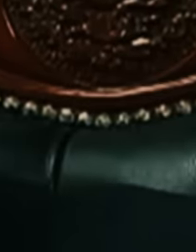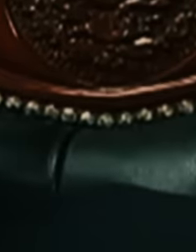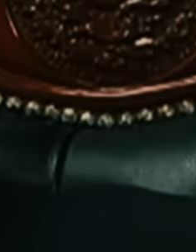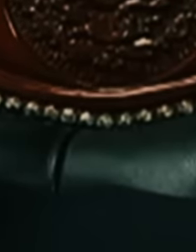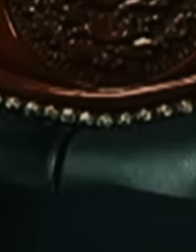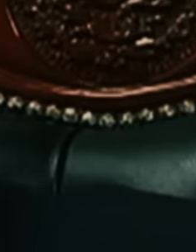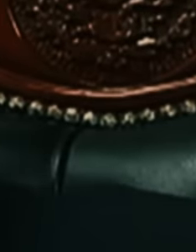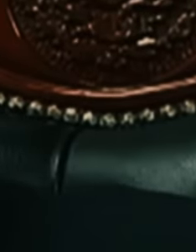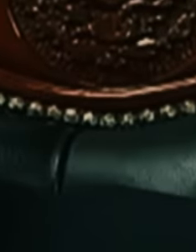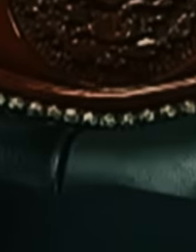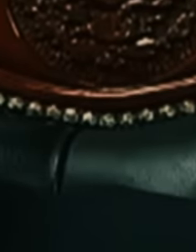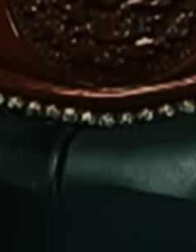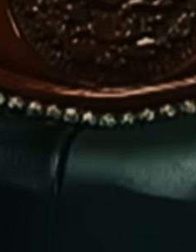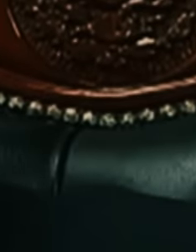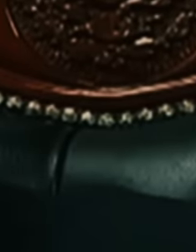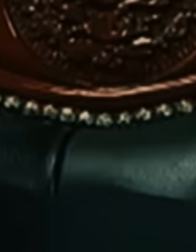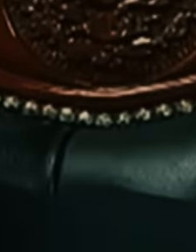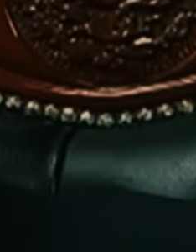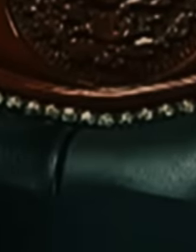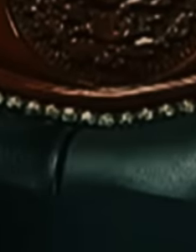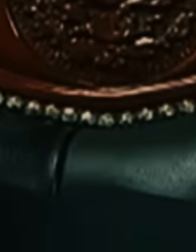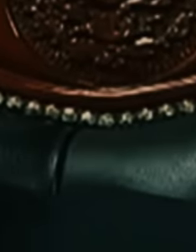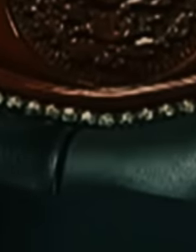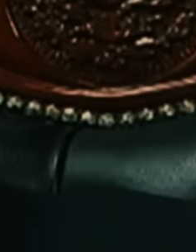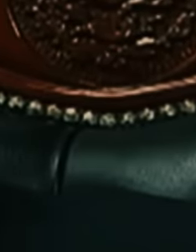que conocer toda la verdad.